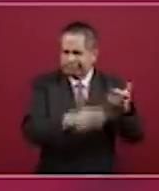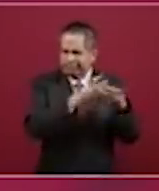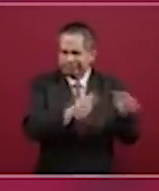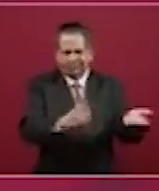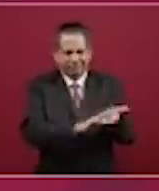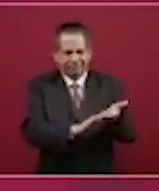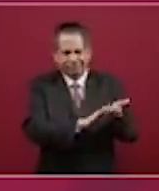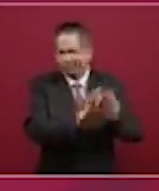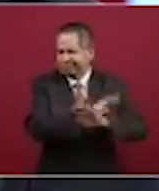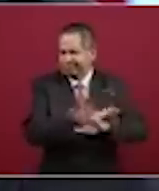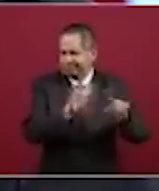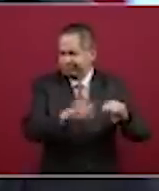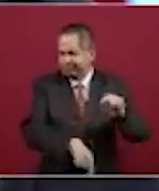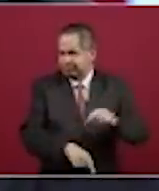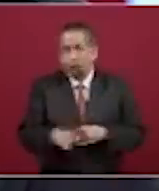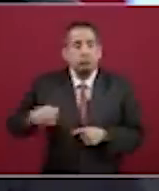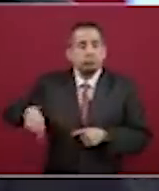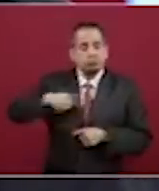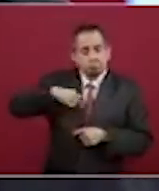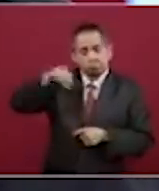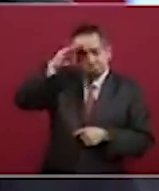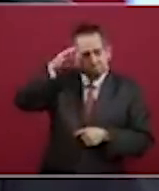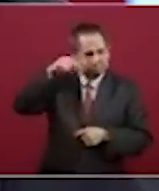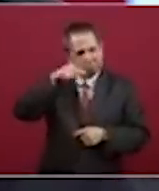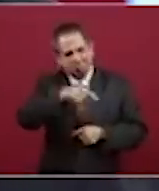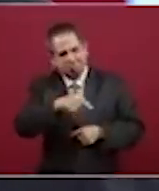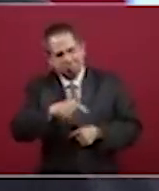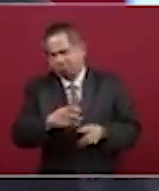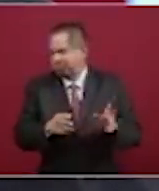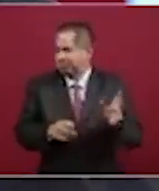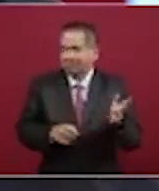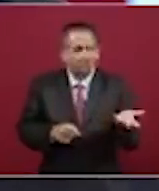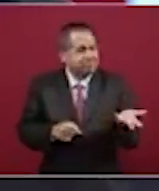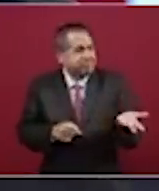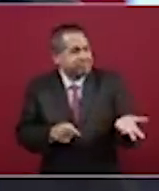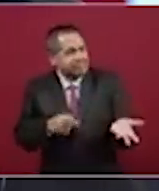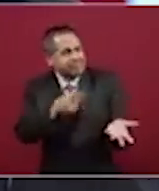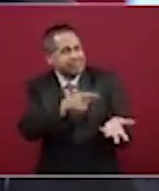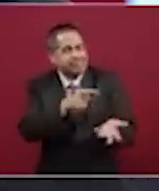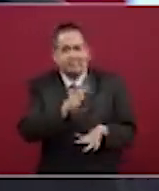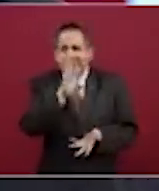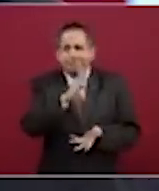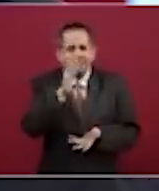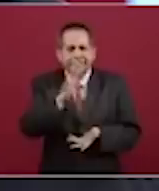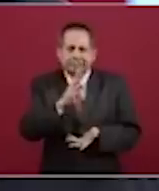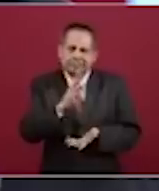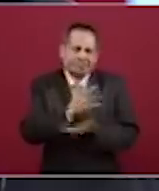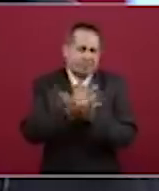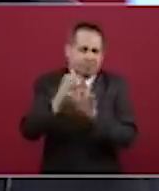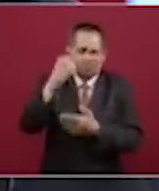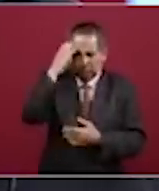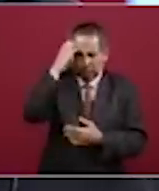siempre consideramos que fue una canallada,